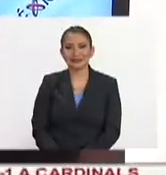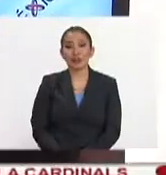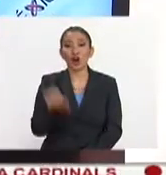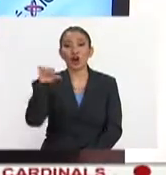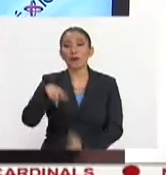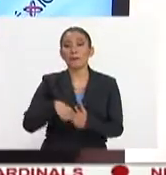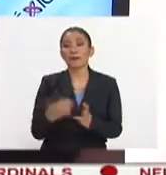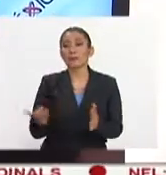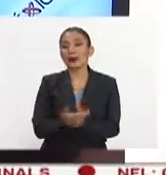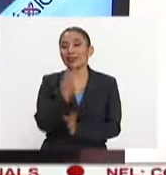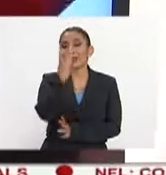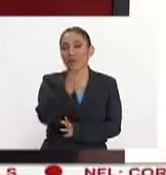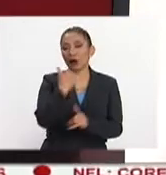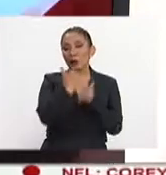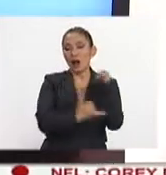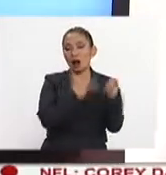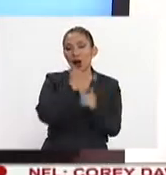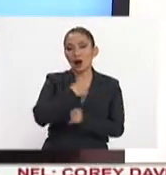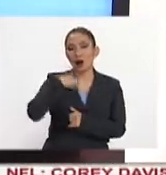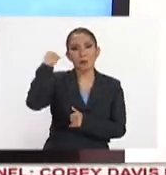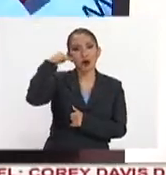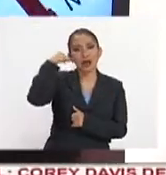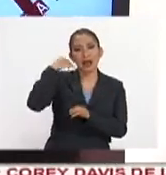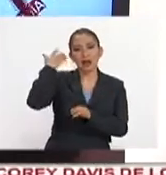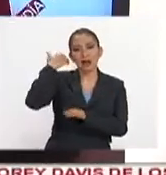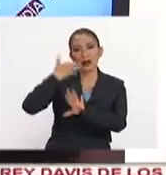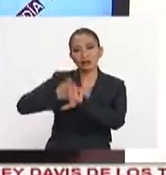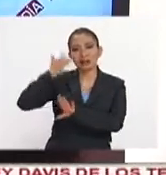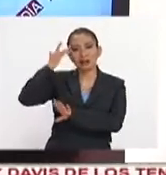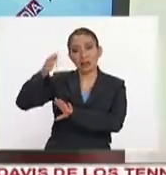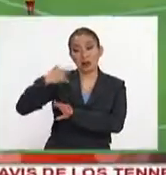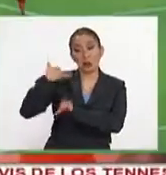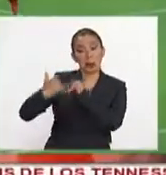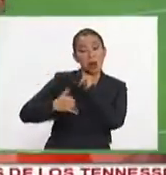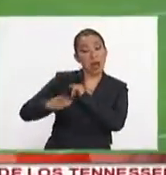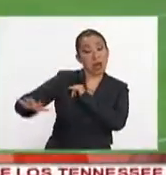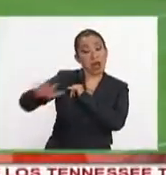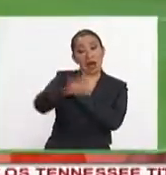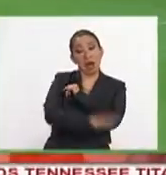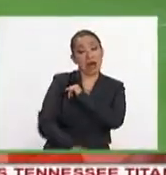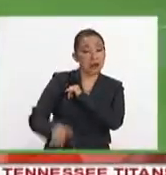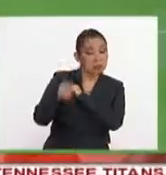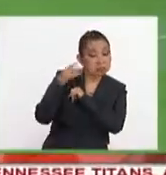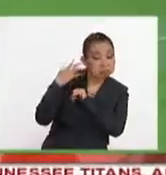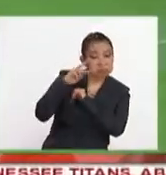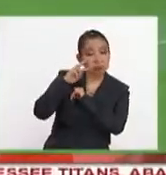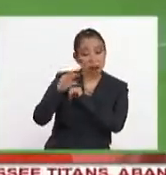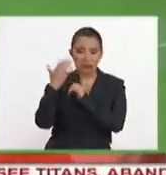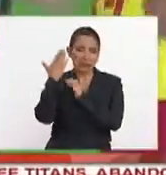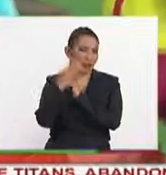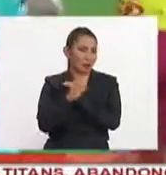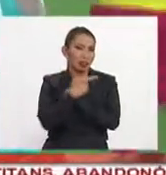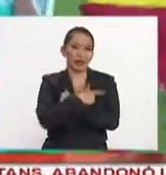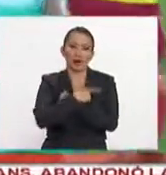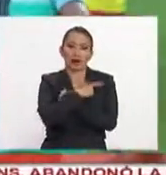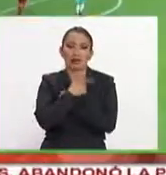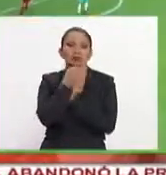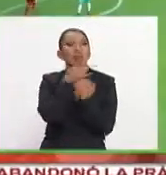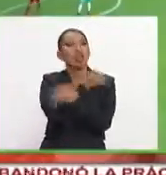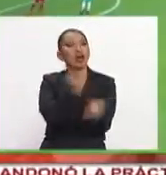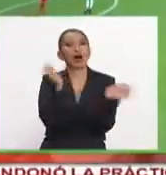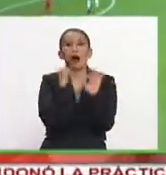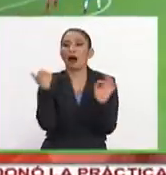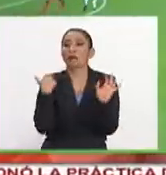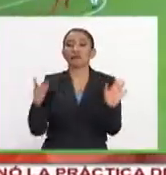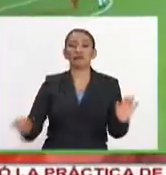Hoy inicia la jornada 3 con el partido de Morelia contra Santos, y hay que decirlo que será un partido pues en el cual ya saben cómo les gusta vender humo de que